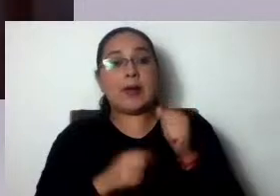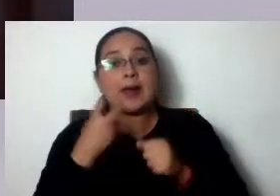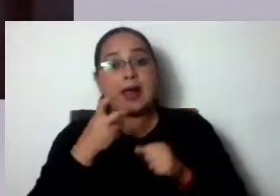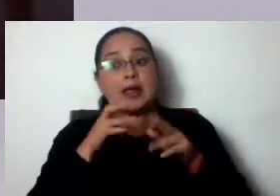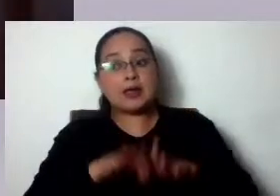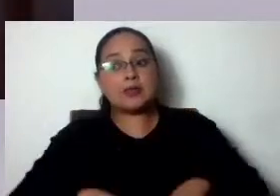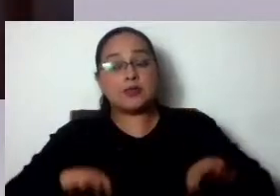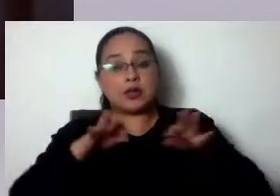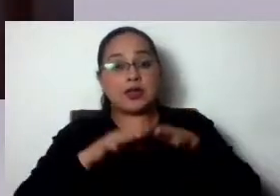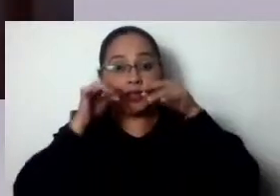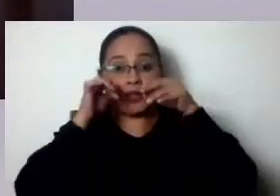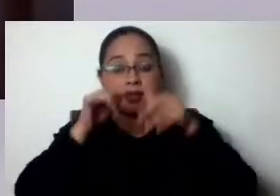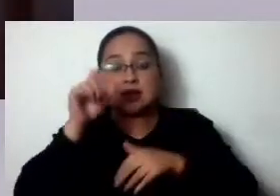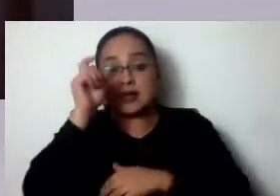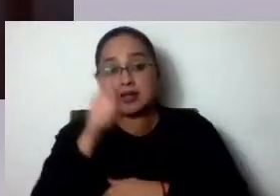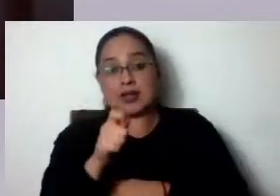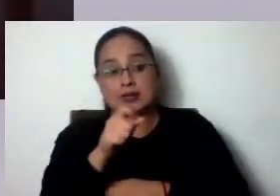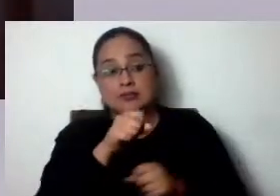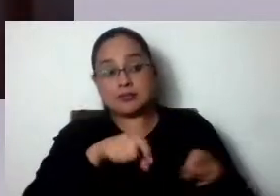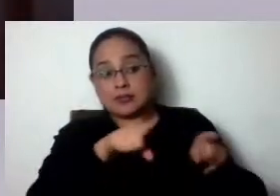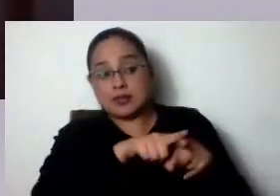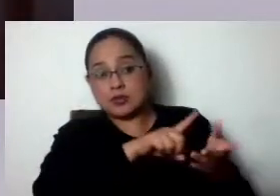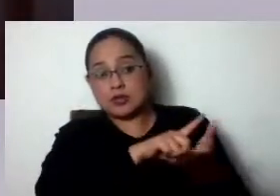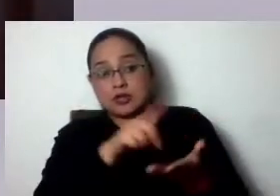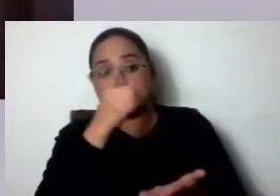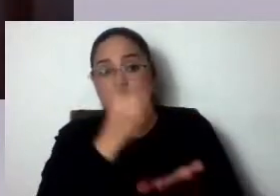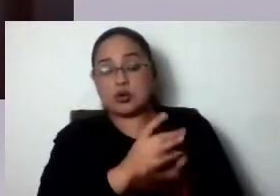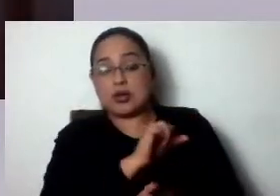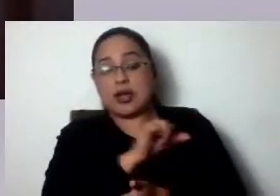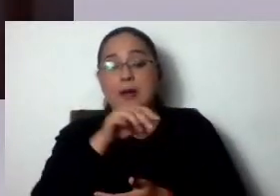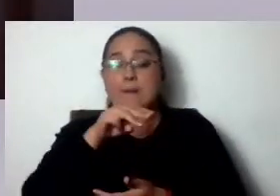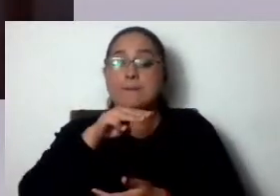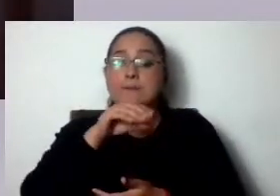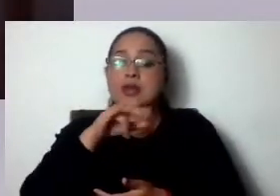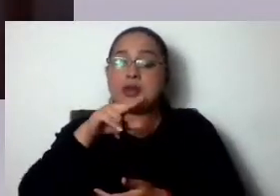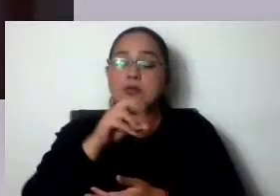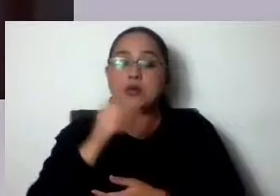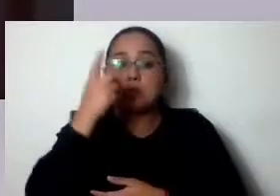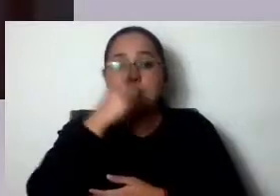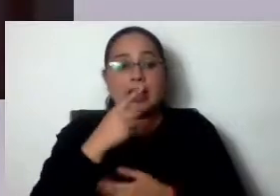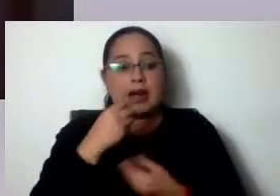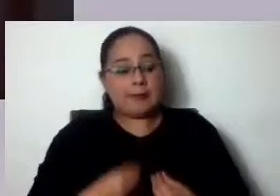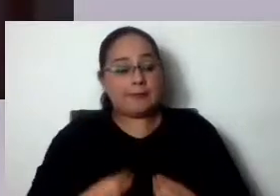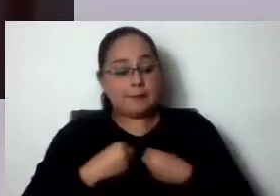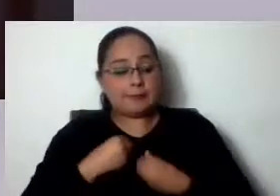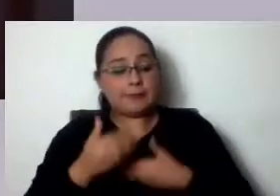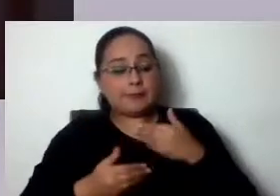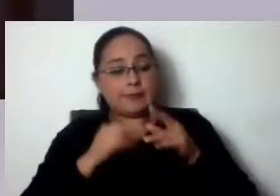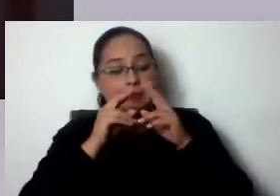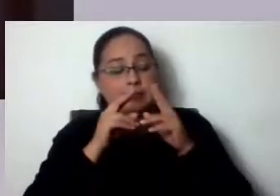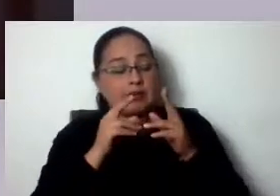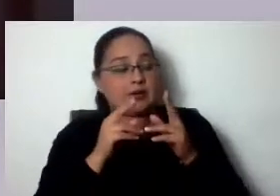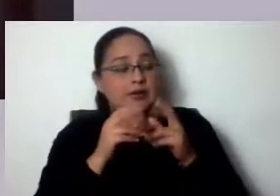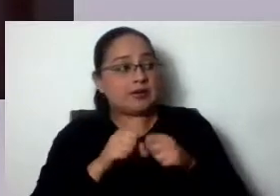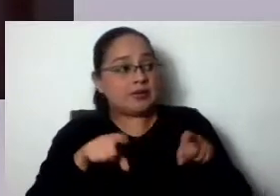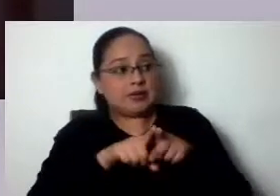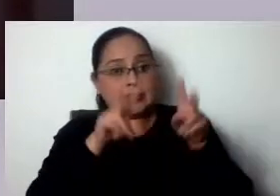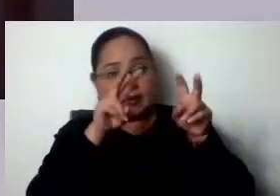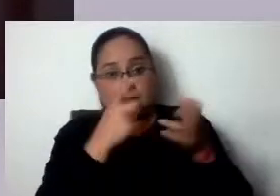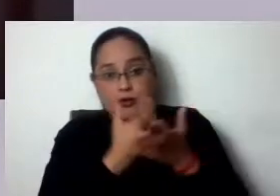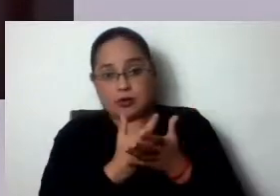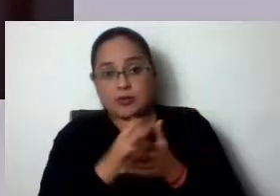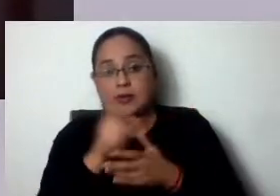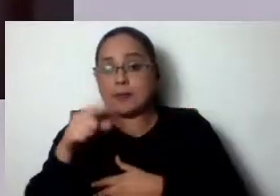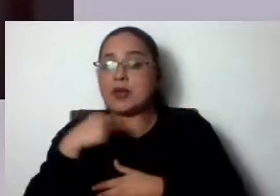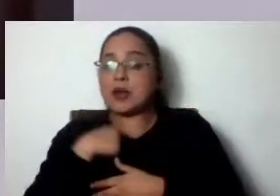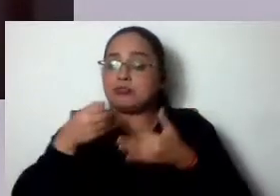cuenta que este derecho no se le se refiere al mínimo para la supervivencia económica sino también para la existencia libre y